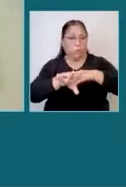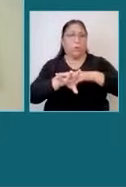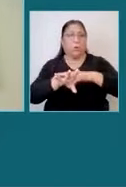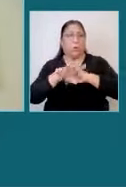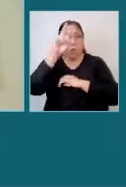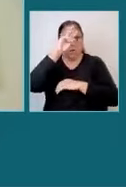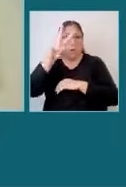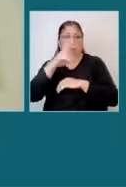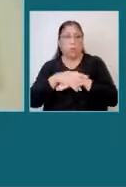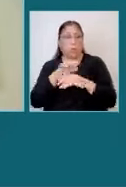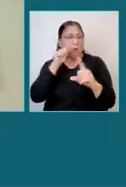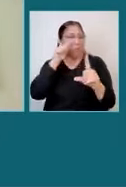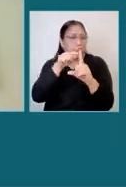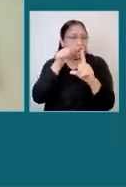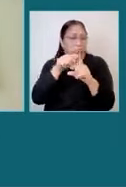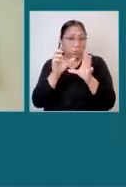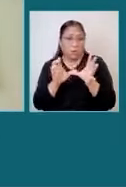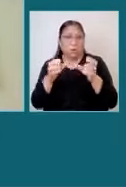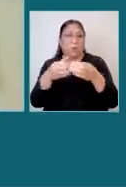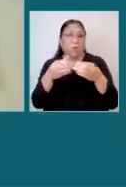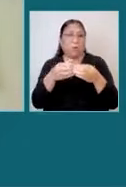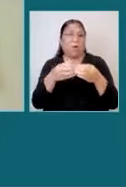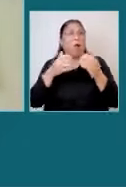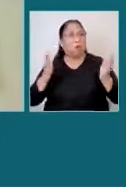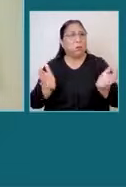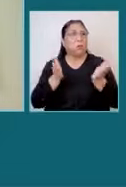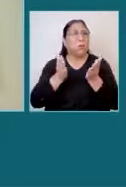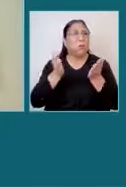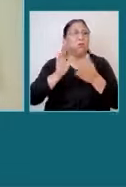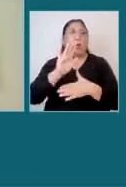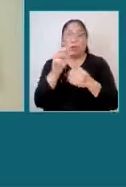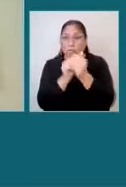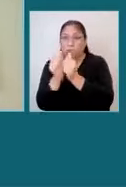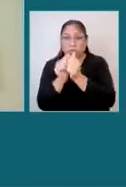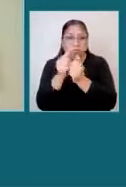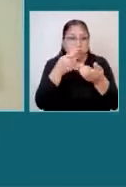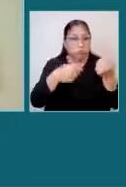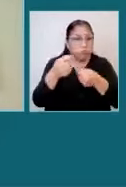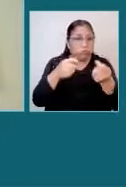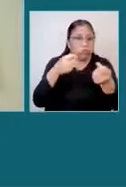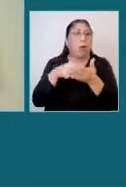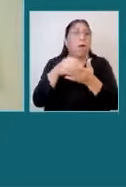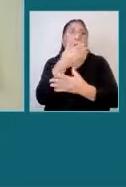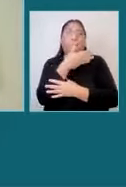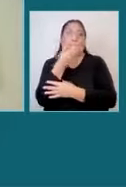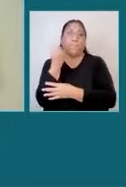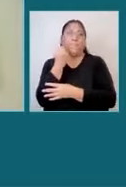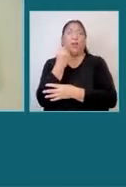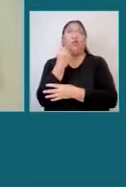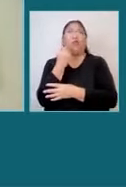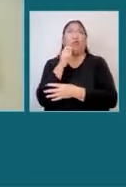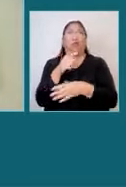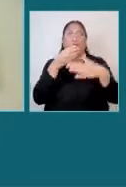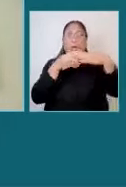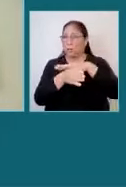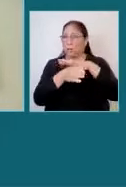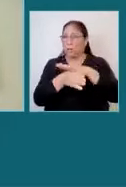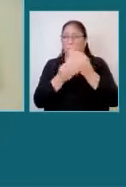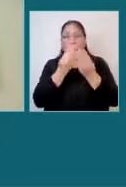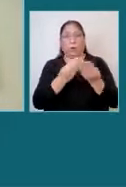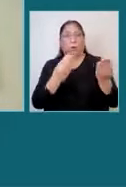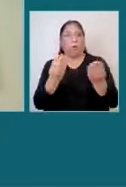en el caso específico de este sector, buscamos impulsar su competitividad mediante la mejora en el acceso a recursos